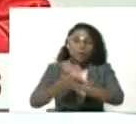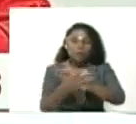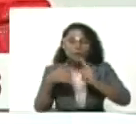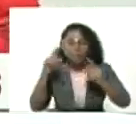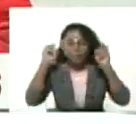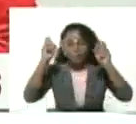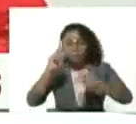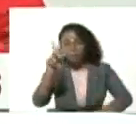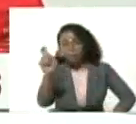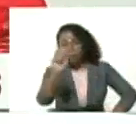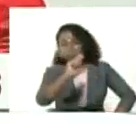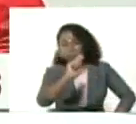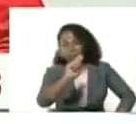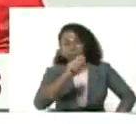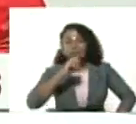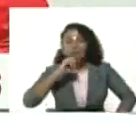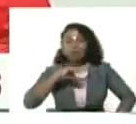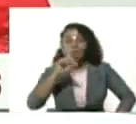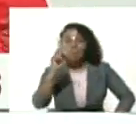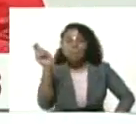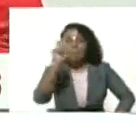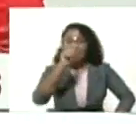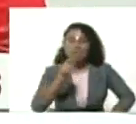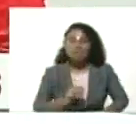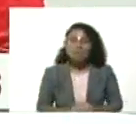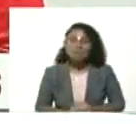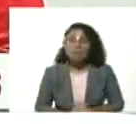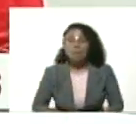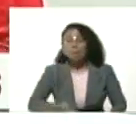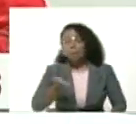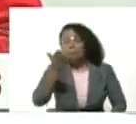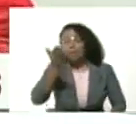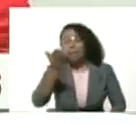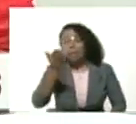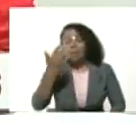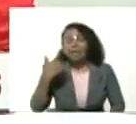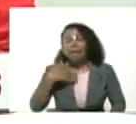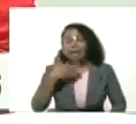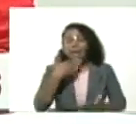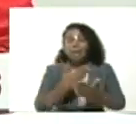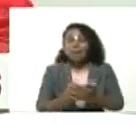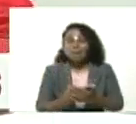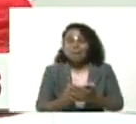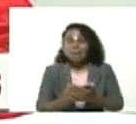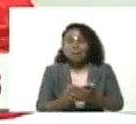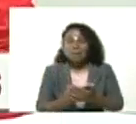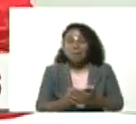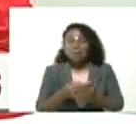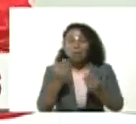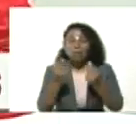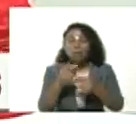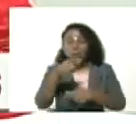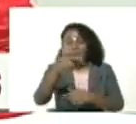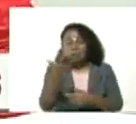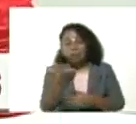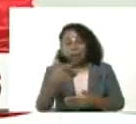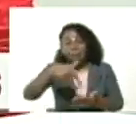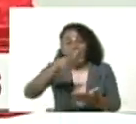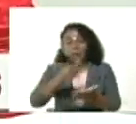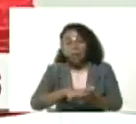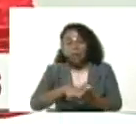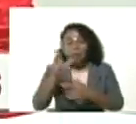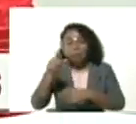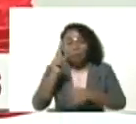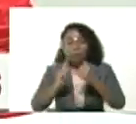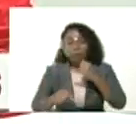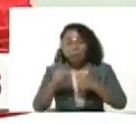un mes, el histórico de un mes. Y lo más importante, mi comandante, es que gracias a los recursos que usted ha aprobado en los últimos años,